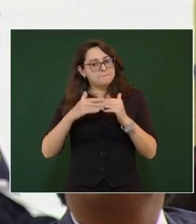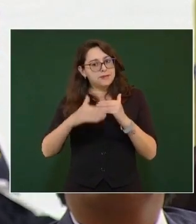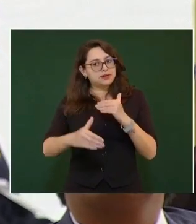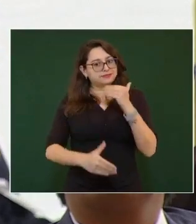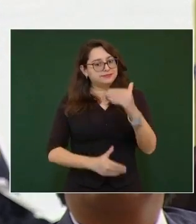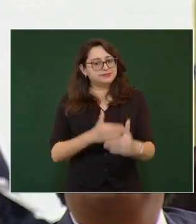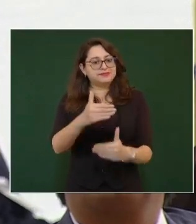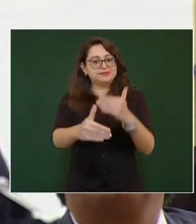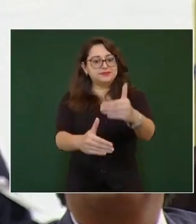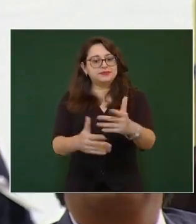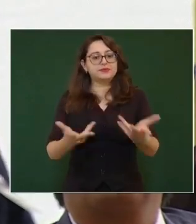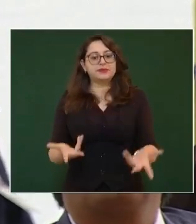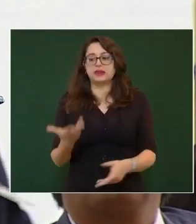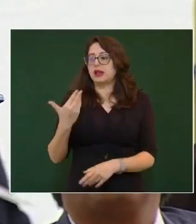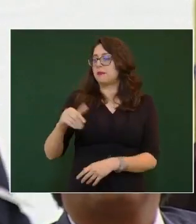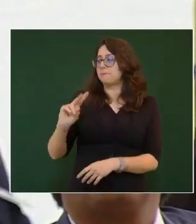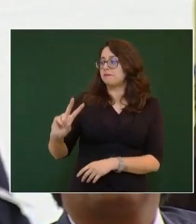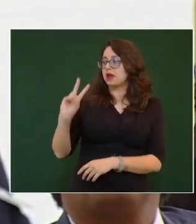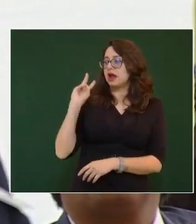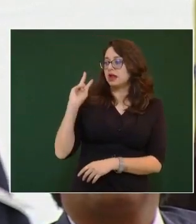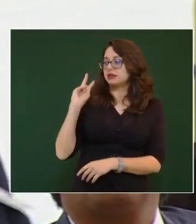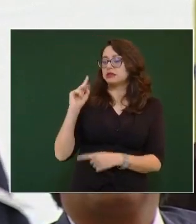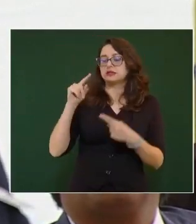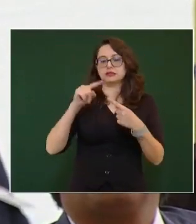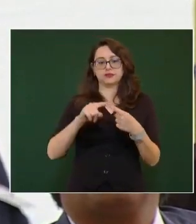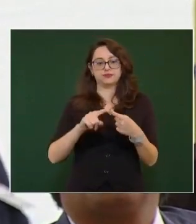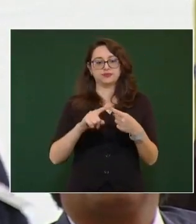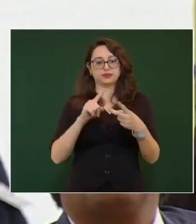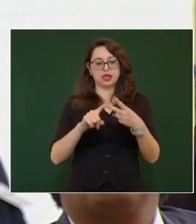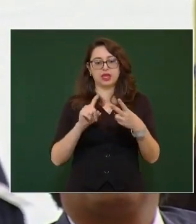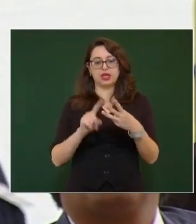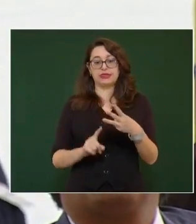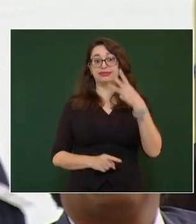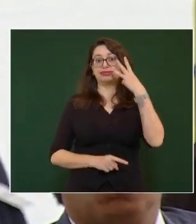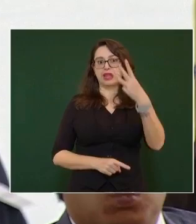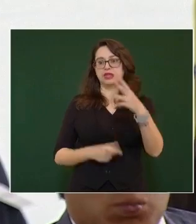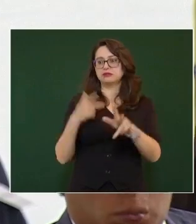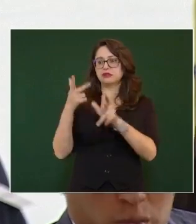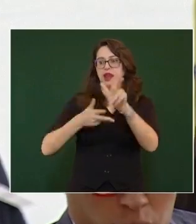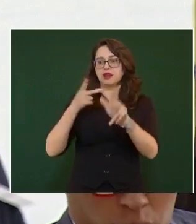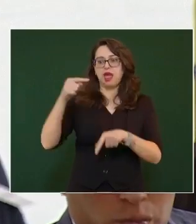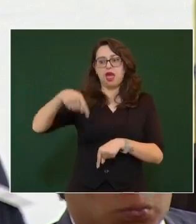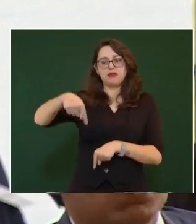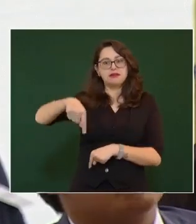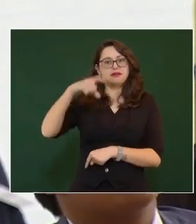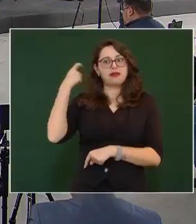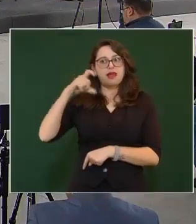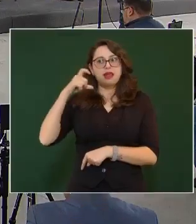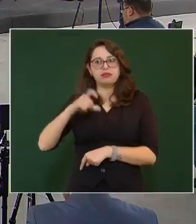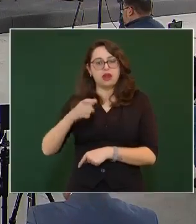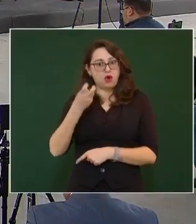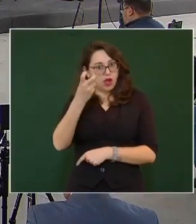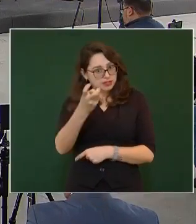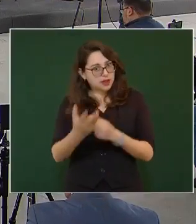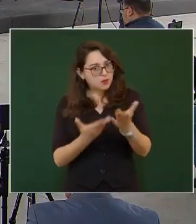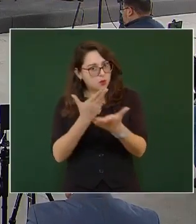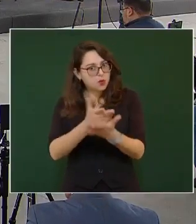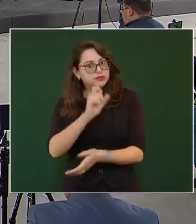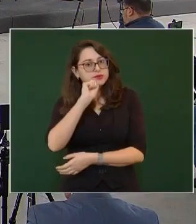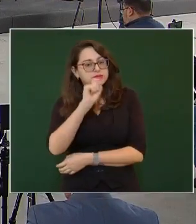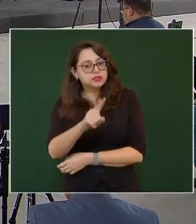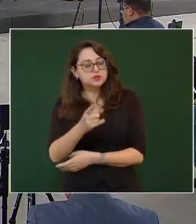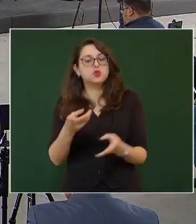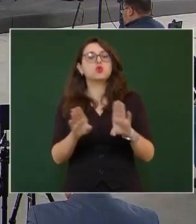principales rutas que mencionaban el viernes. Pasaban tres por Querétaro. Saber si es la propuesta más avanzada que tienen y